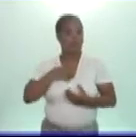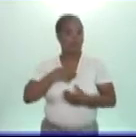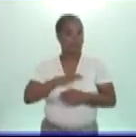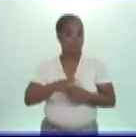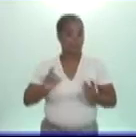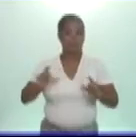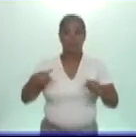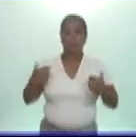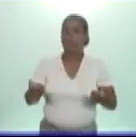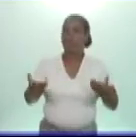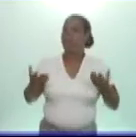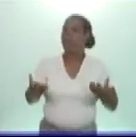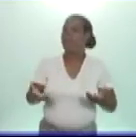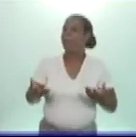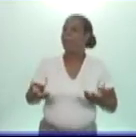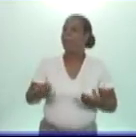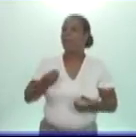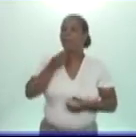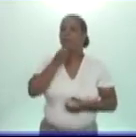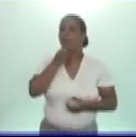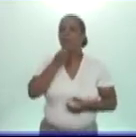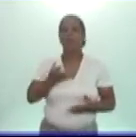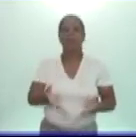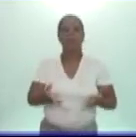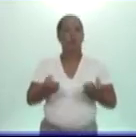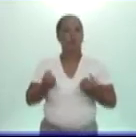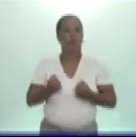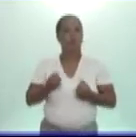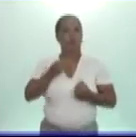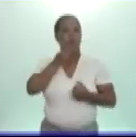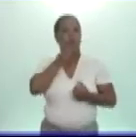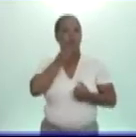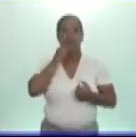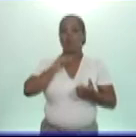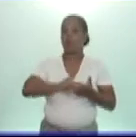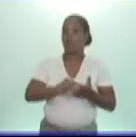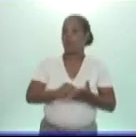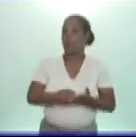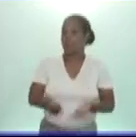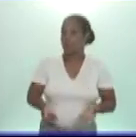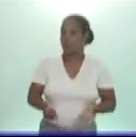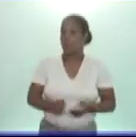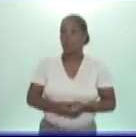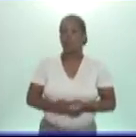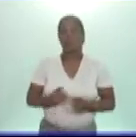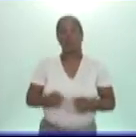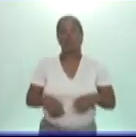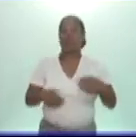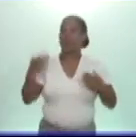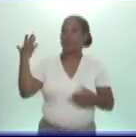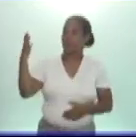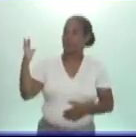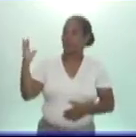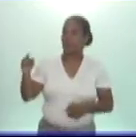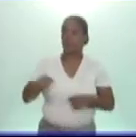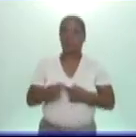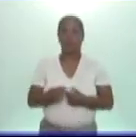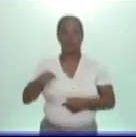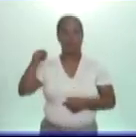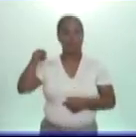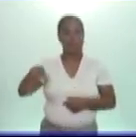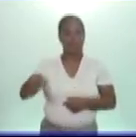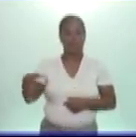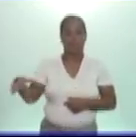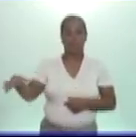el peso que puedo obtener o que puedo calcular? Bueno, es que está en el de la derecha. ¿Por qué? Porque aquí